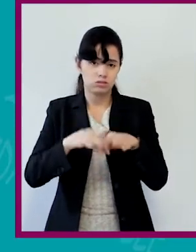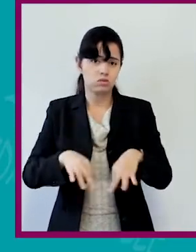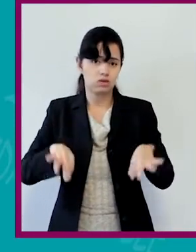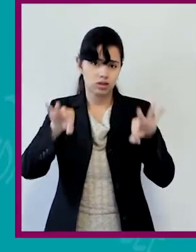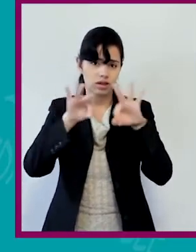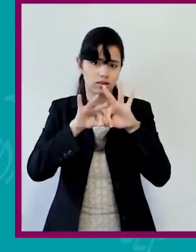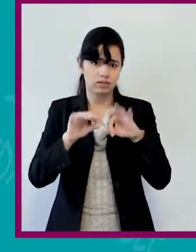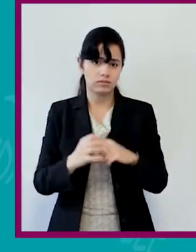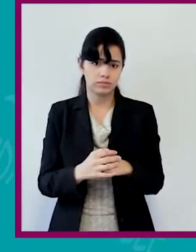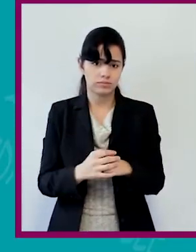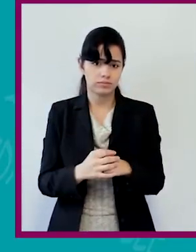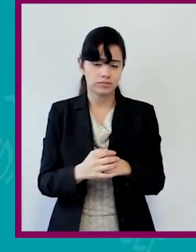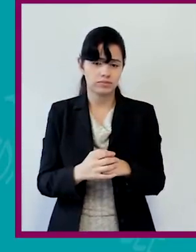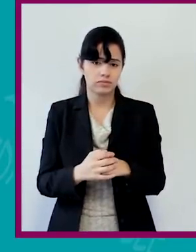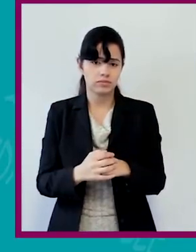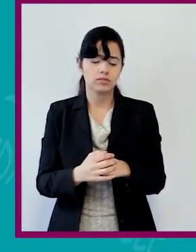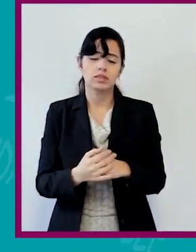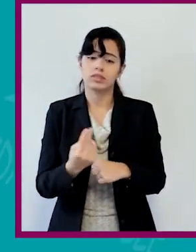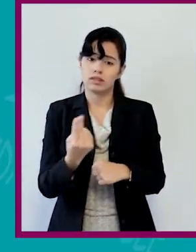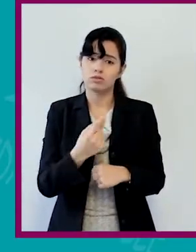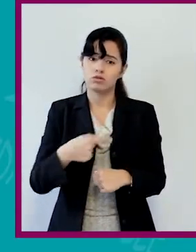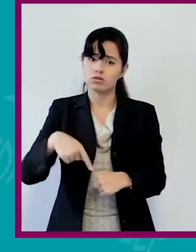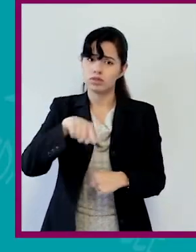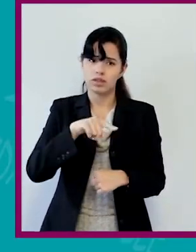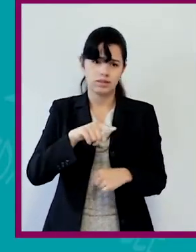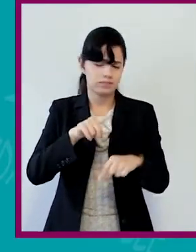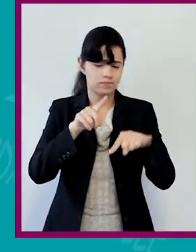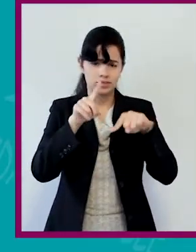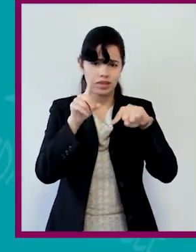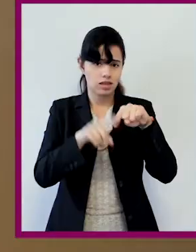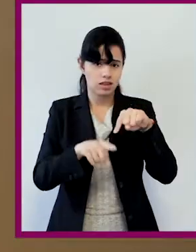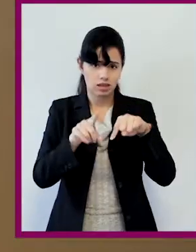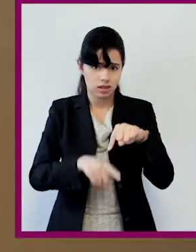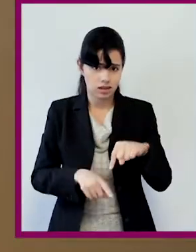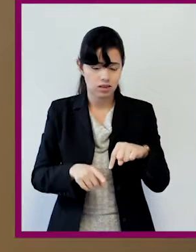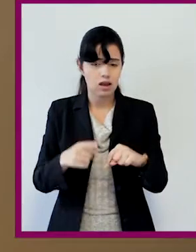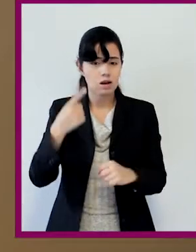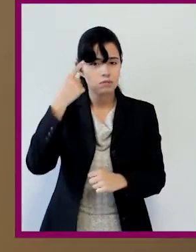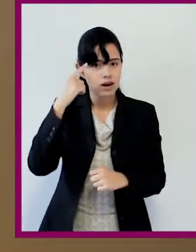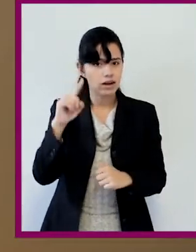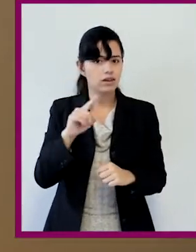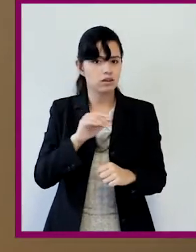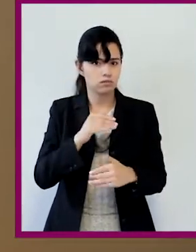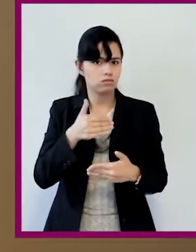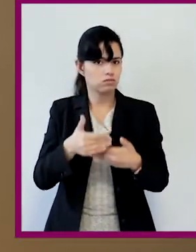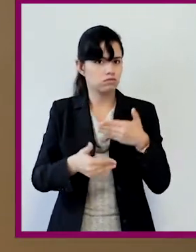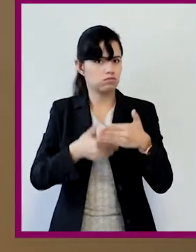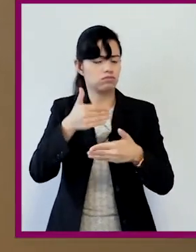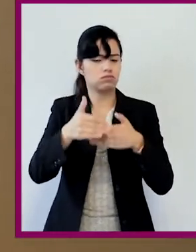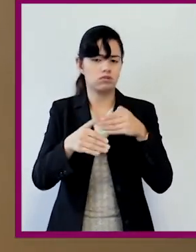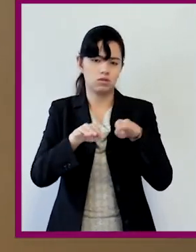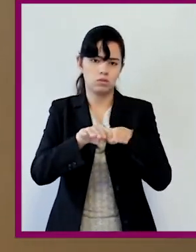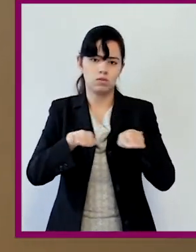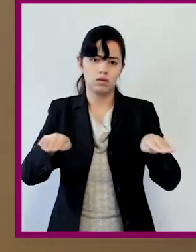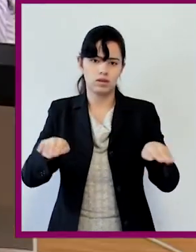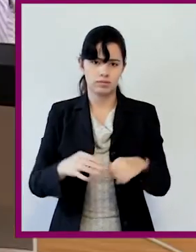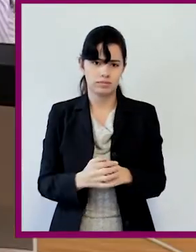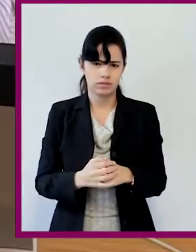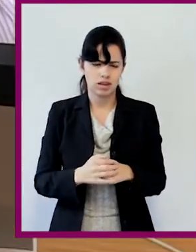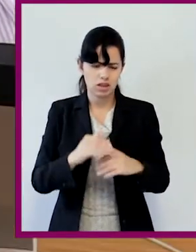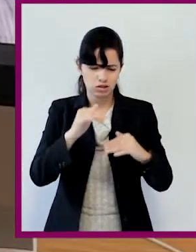combatir para que seamos cada vez más iguales. ¿Qué es la desigualdad económica? La desigualdad